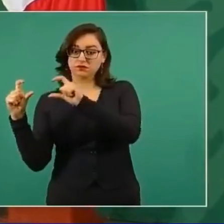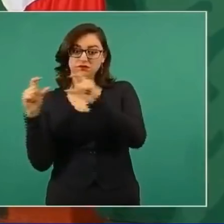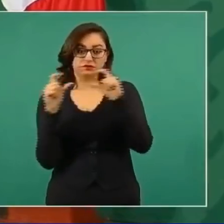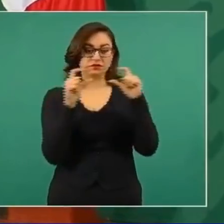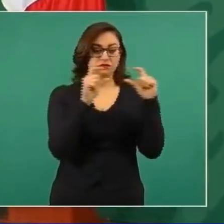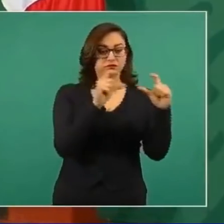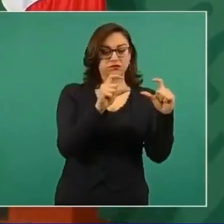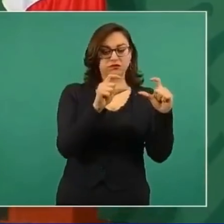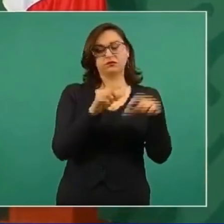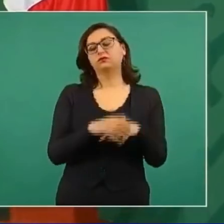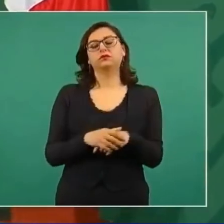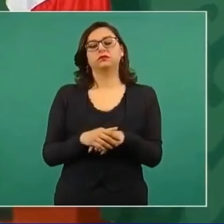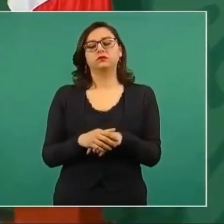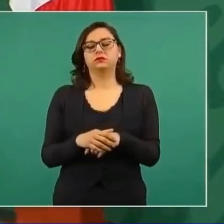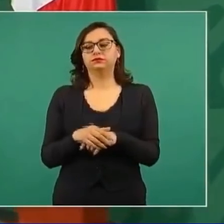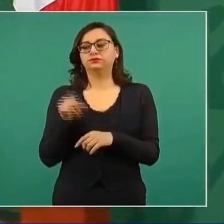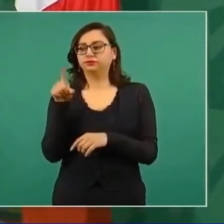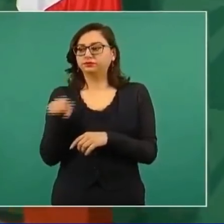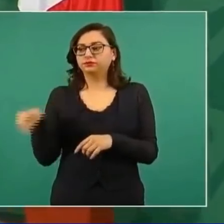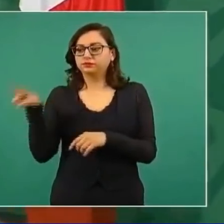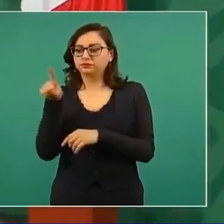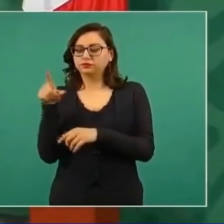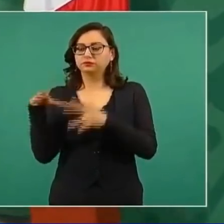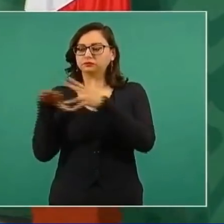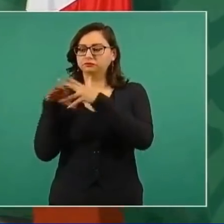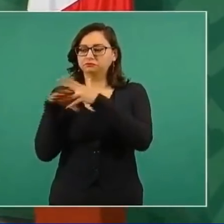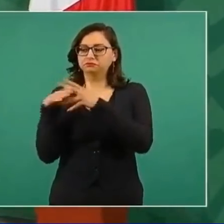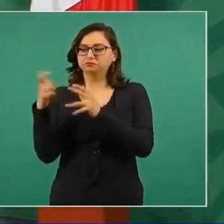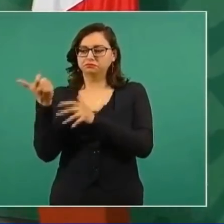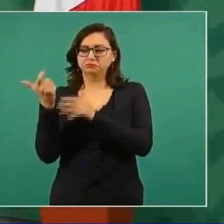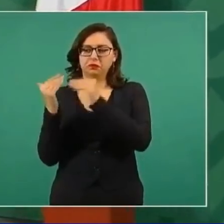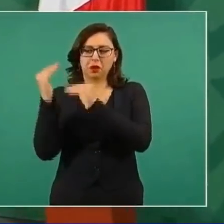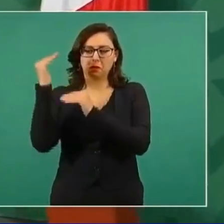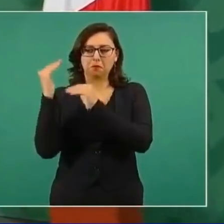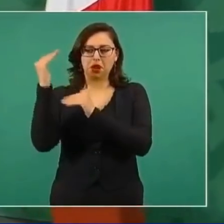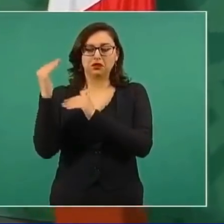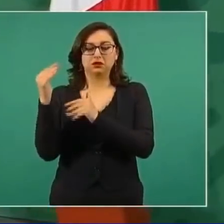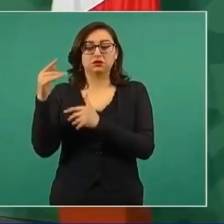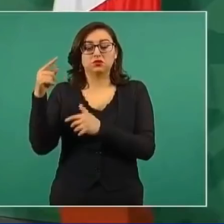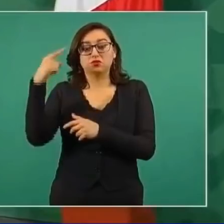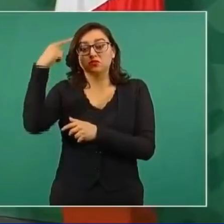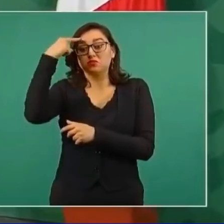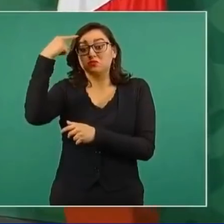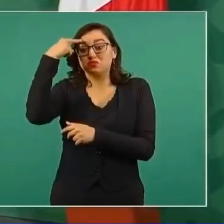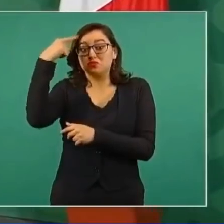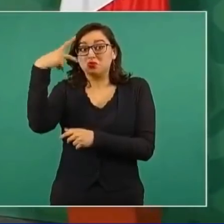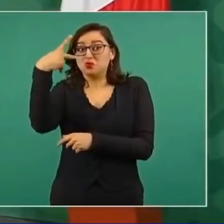en la franja de los de clase media y alta, porque esa es la mentalidad